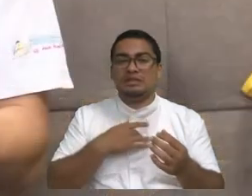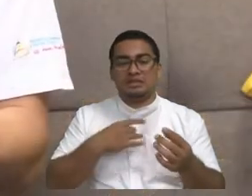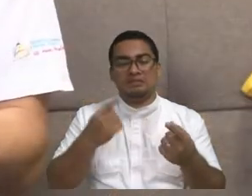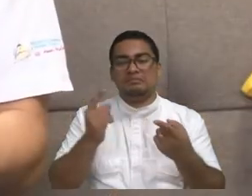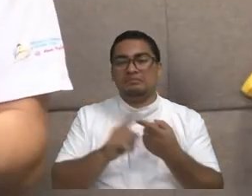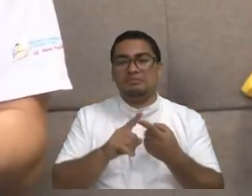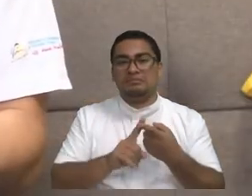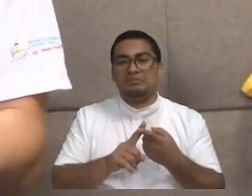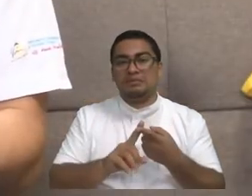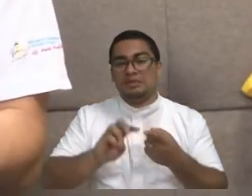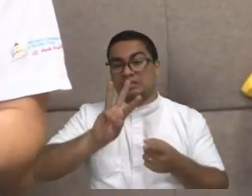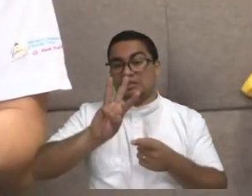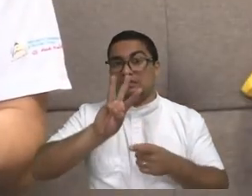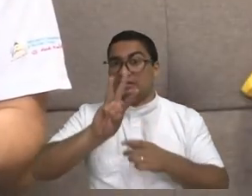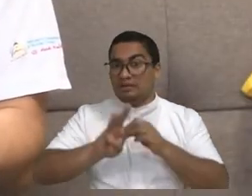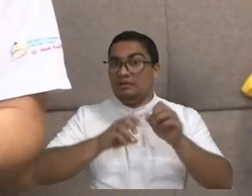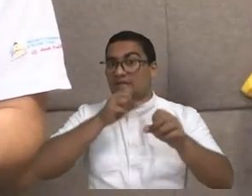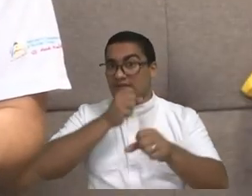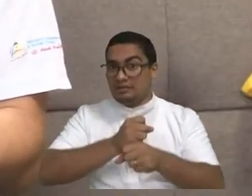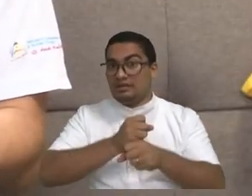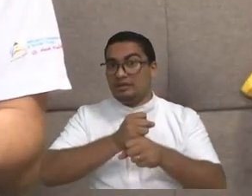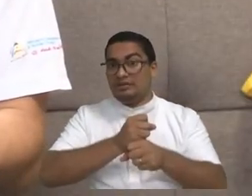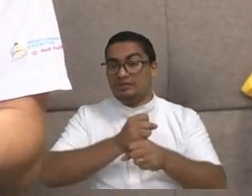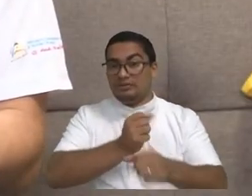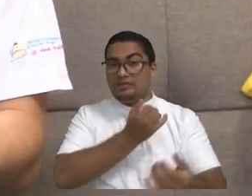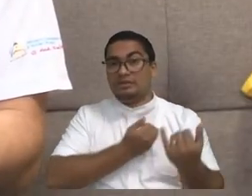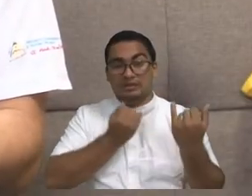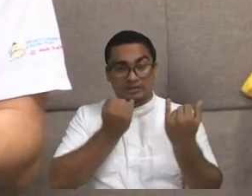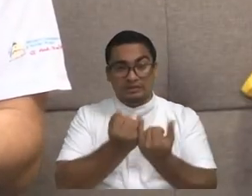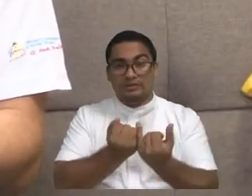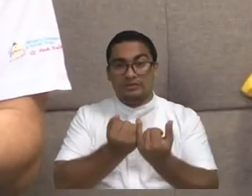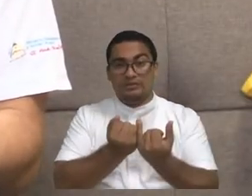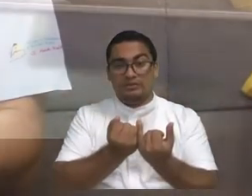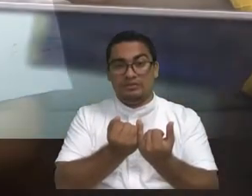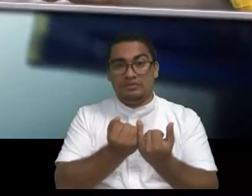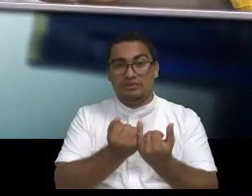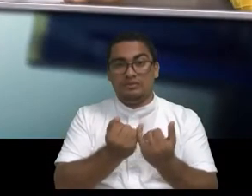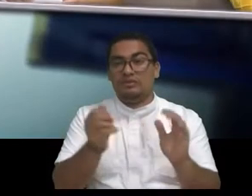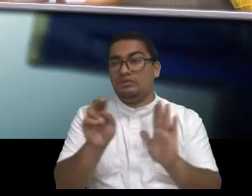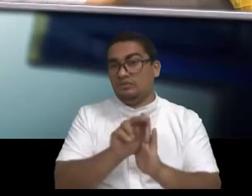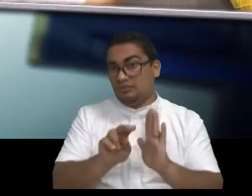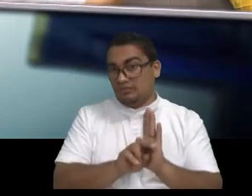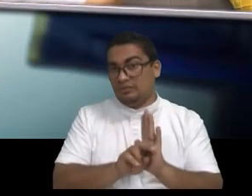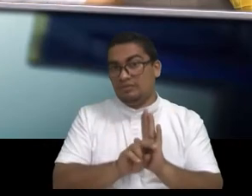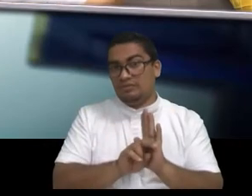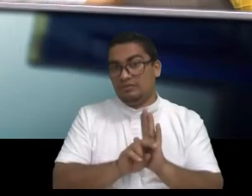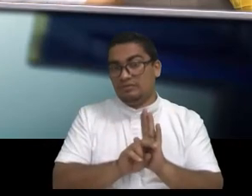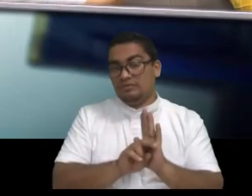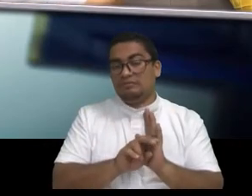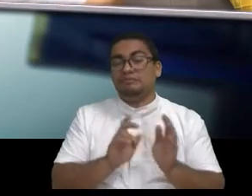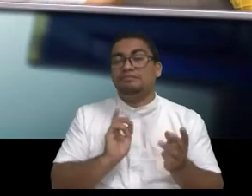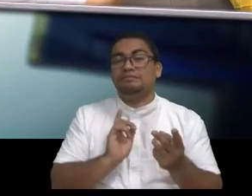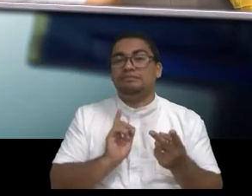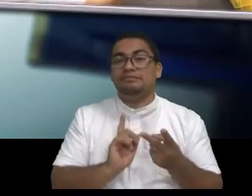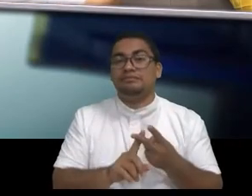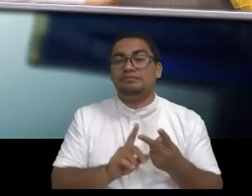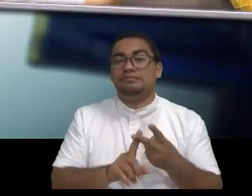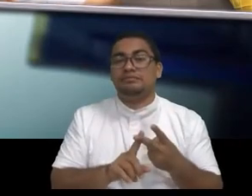desde tercer año un año académico mínimo que ahora le llaman el noveno grado